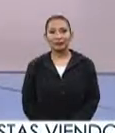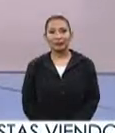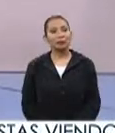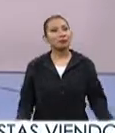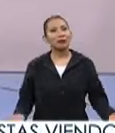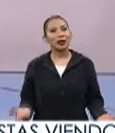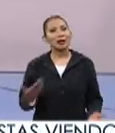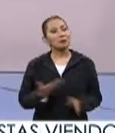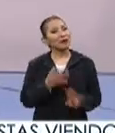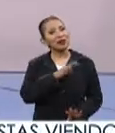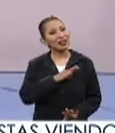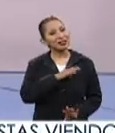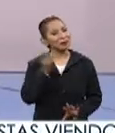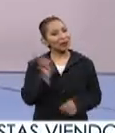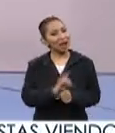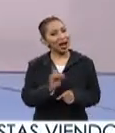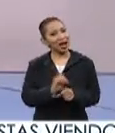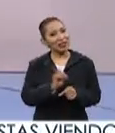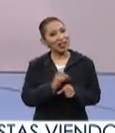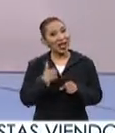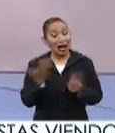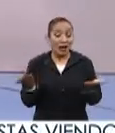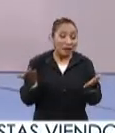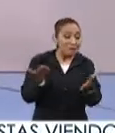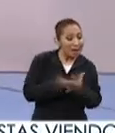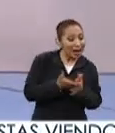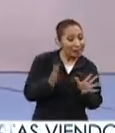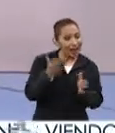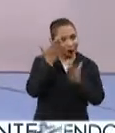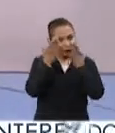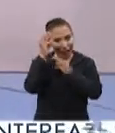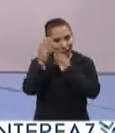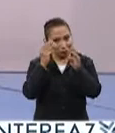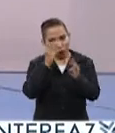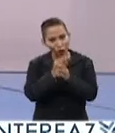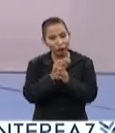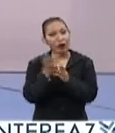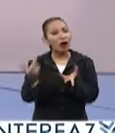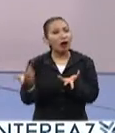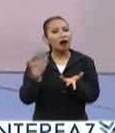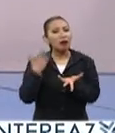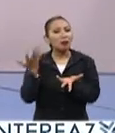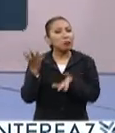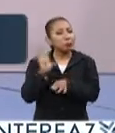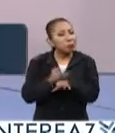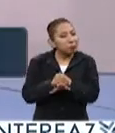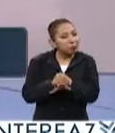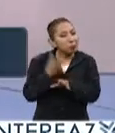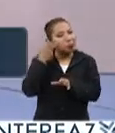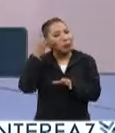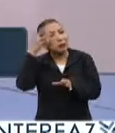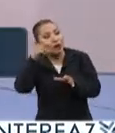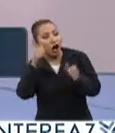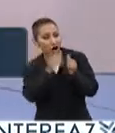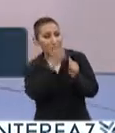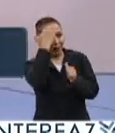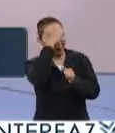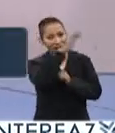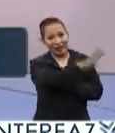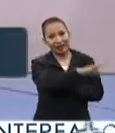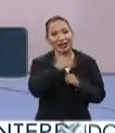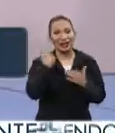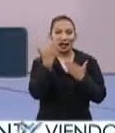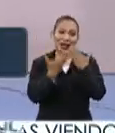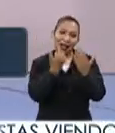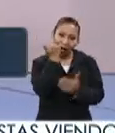Y bueno, estamos muy felices como todos los días de llegar a la sección Estudiar en el Mundo, donde nos permitimos viajar a través de la experiencia